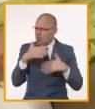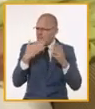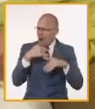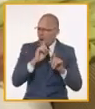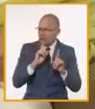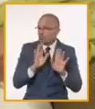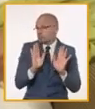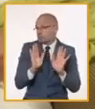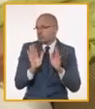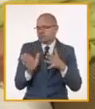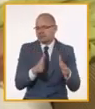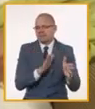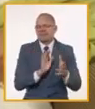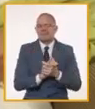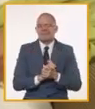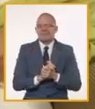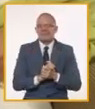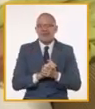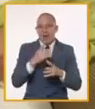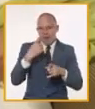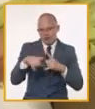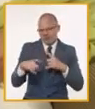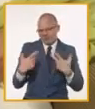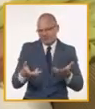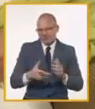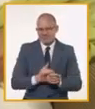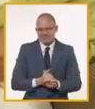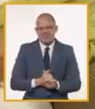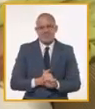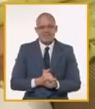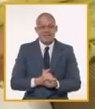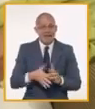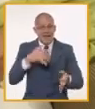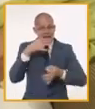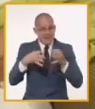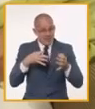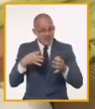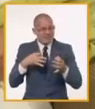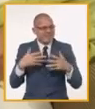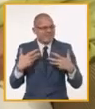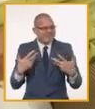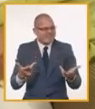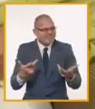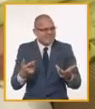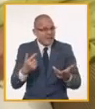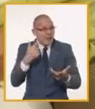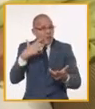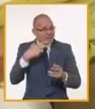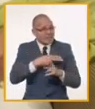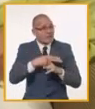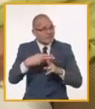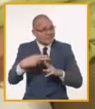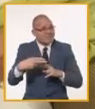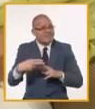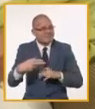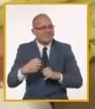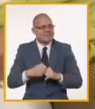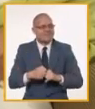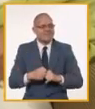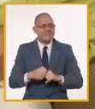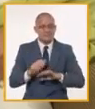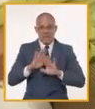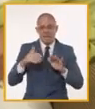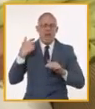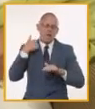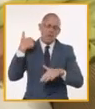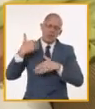episodio, uno de los episodios centrales de su vida y del país. Usted asume como ministro de Salud